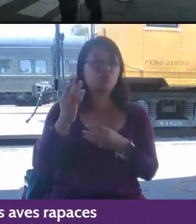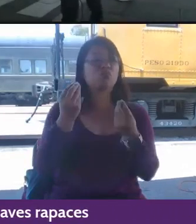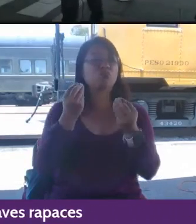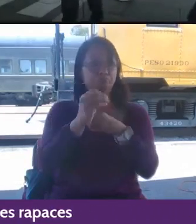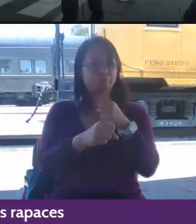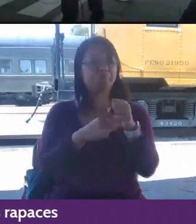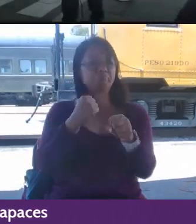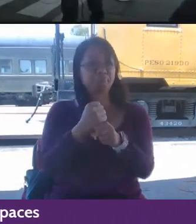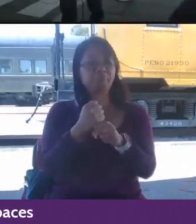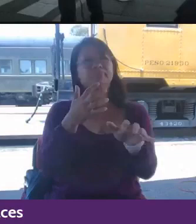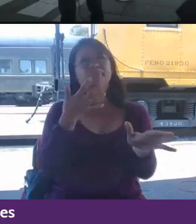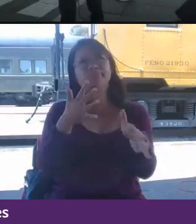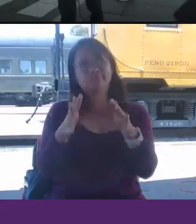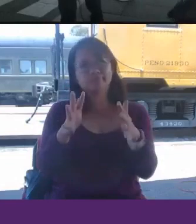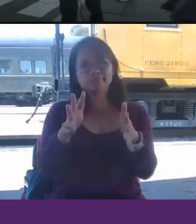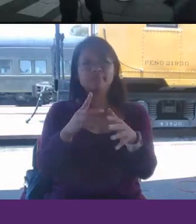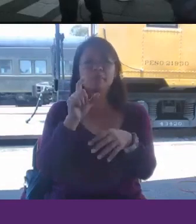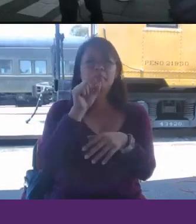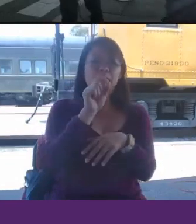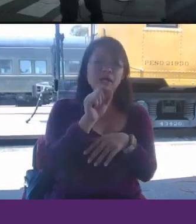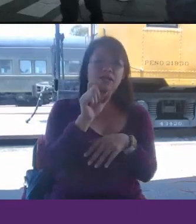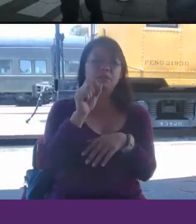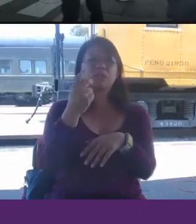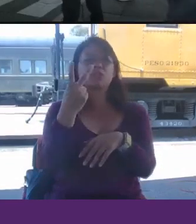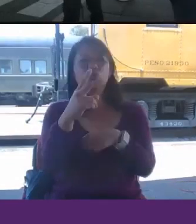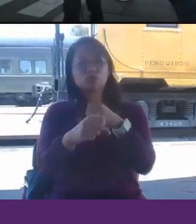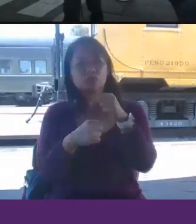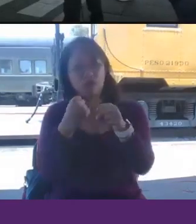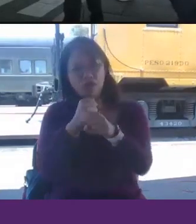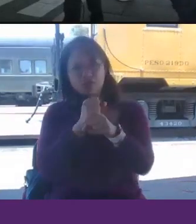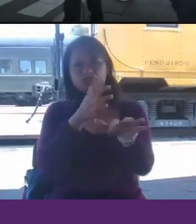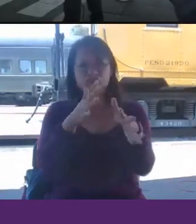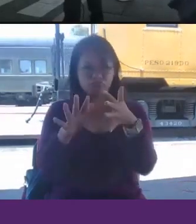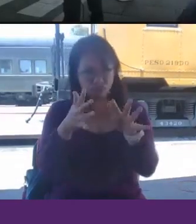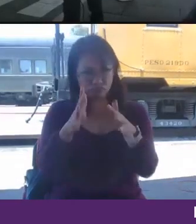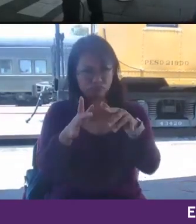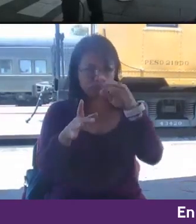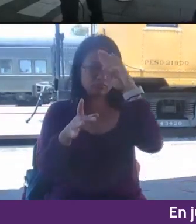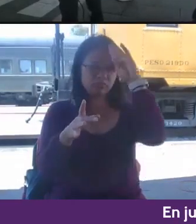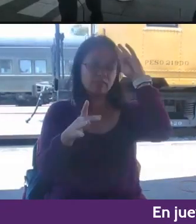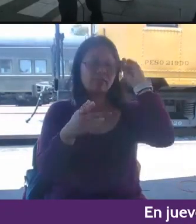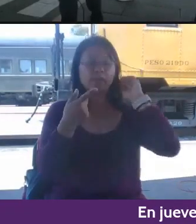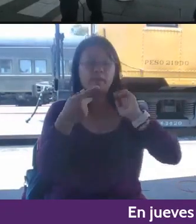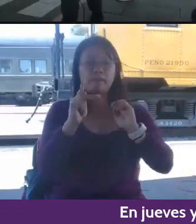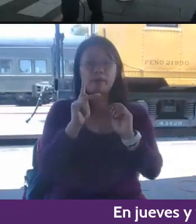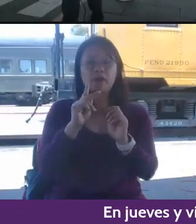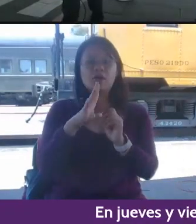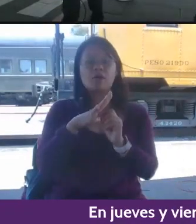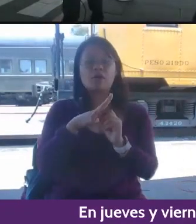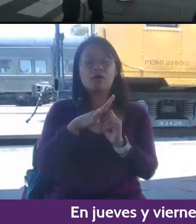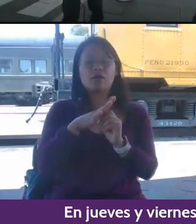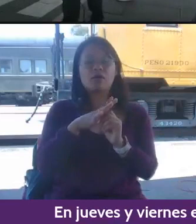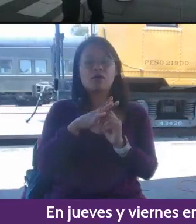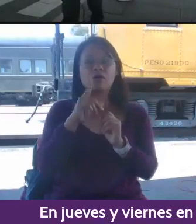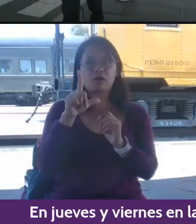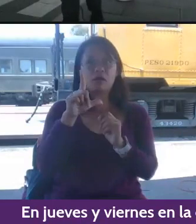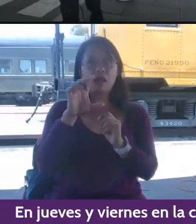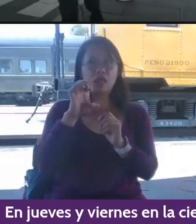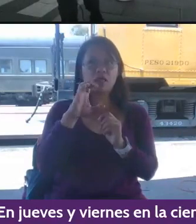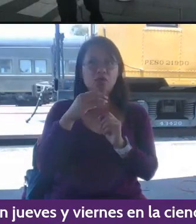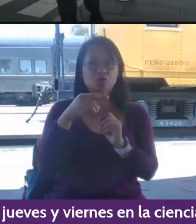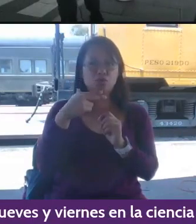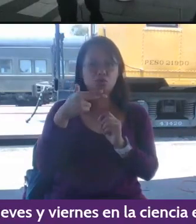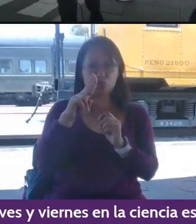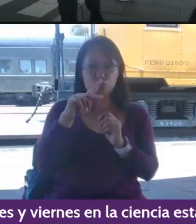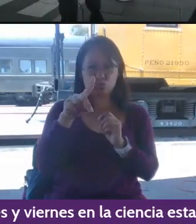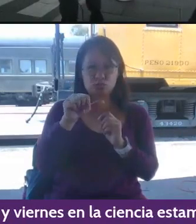menos pueden llegar 20, 22 años aproximado, pero lo más, hay un registro por ahí de una lechucita que vivió en cautiverio 25